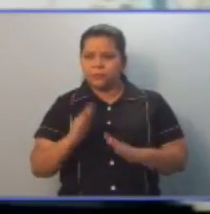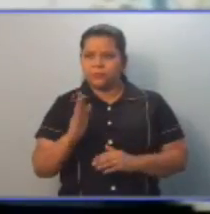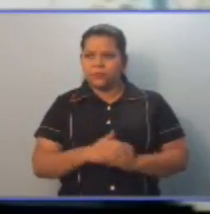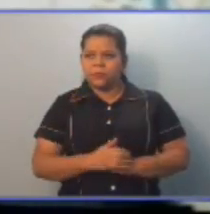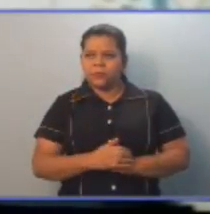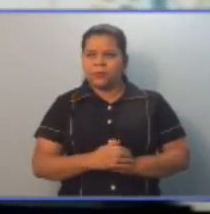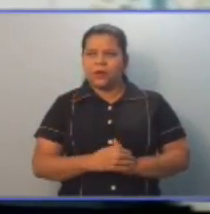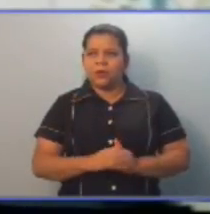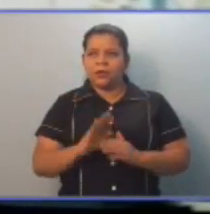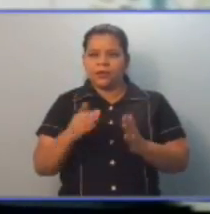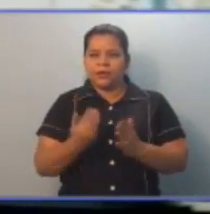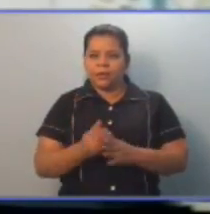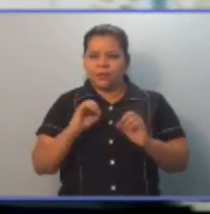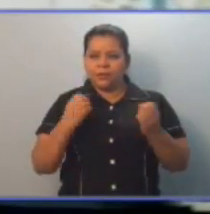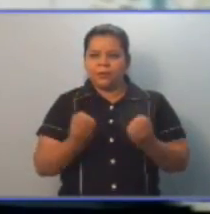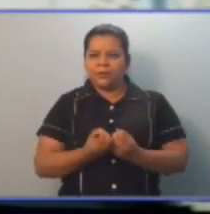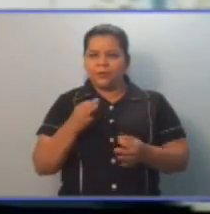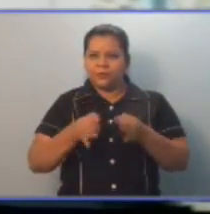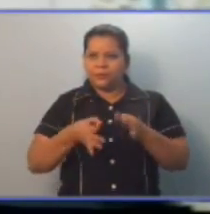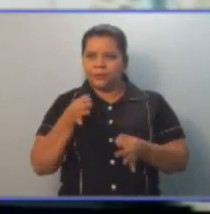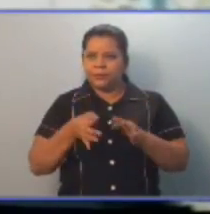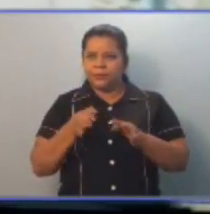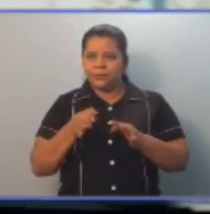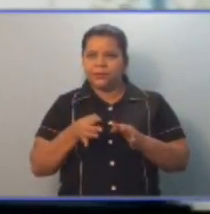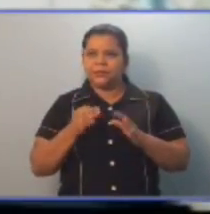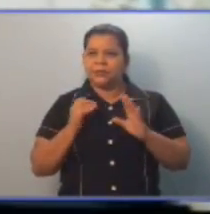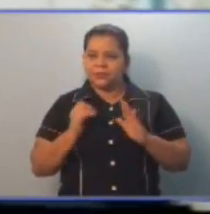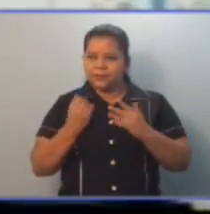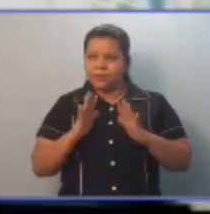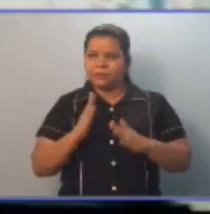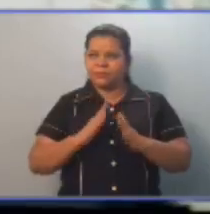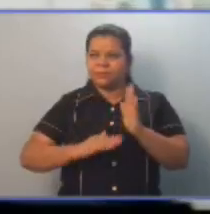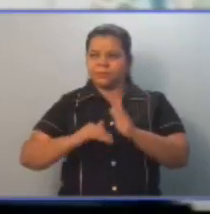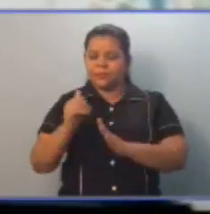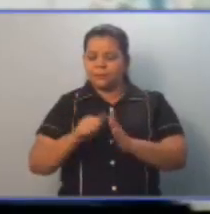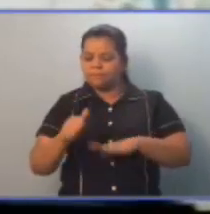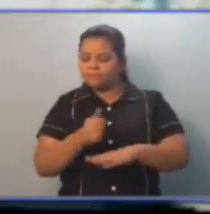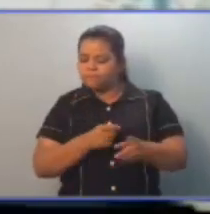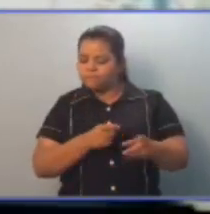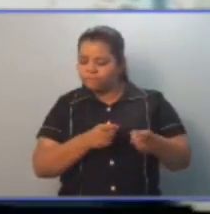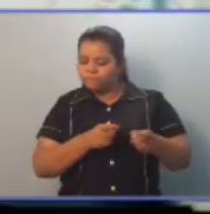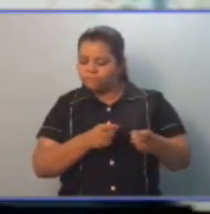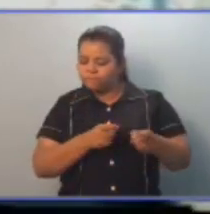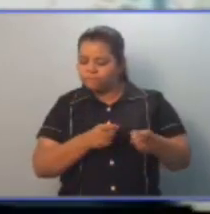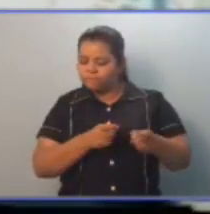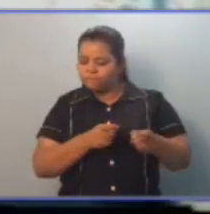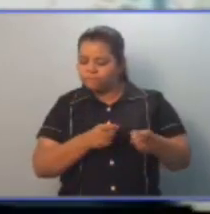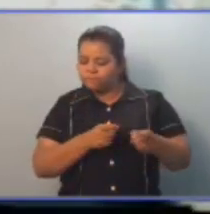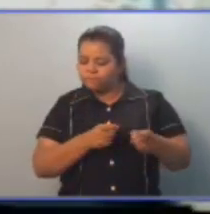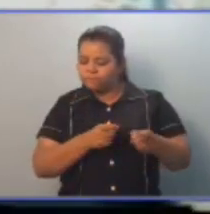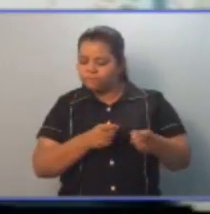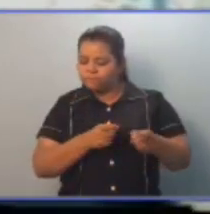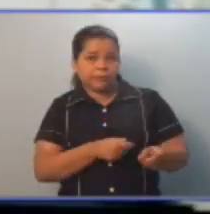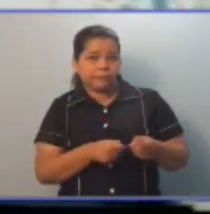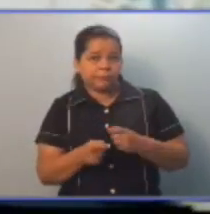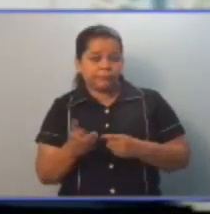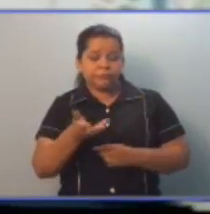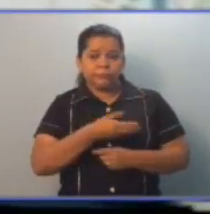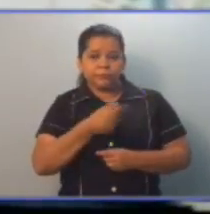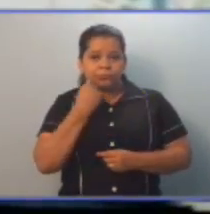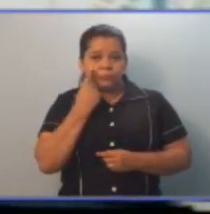porque el órgano judicial, como bien sabemos todos, tiene aspectos jurisdiccionales y administrativos. Los aspectos jurisdiccionales hay que valorarlos